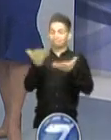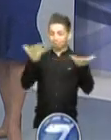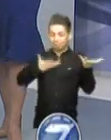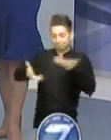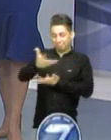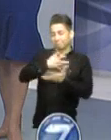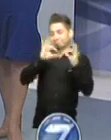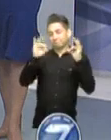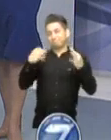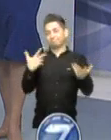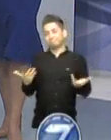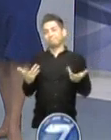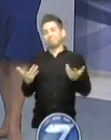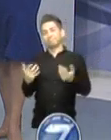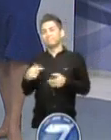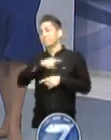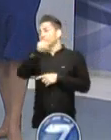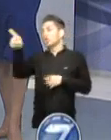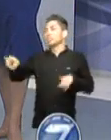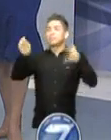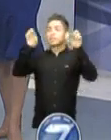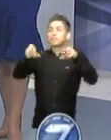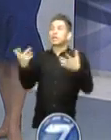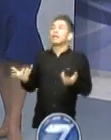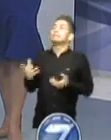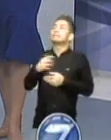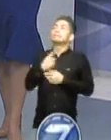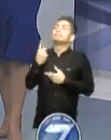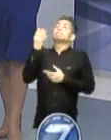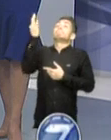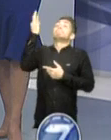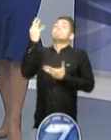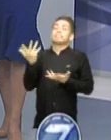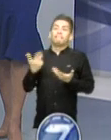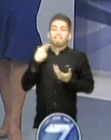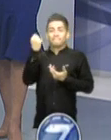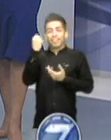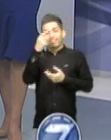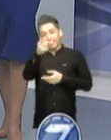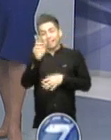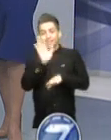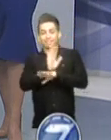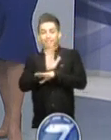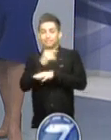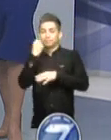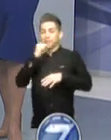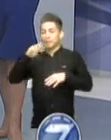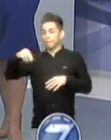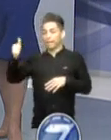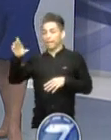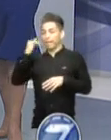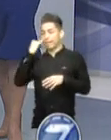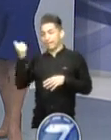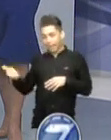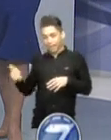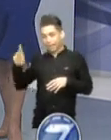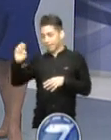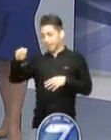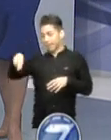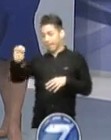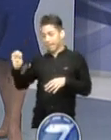añoraba la audiencia y nosotros también le damos gracias a dios que así sea después de un año aquí está entre nosotros y la